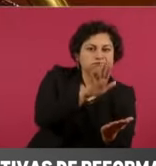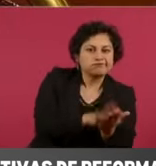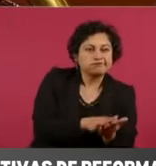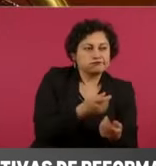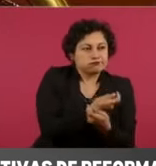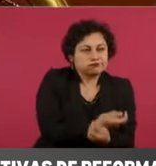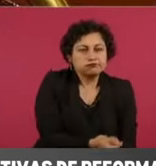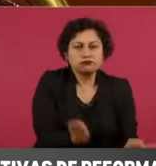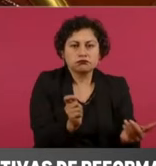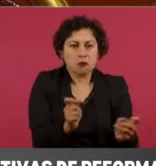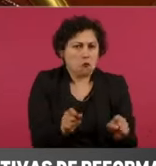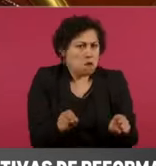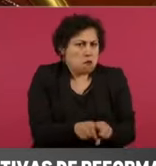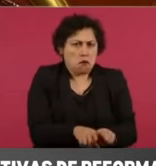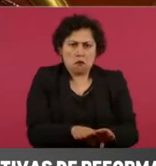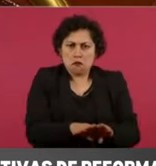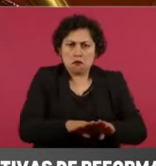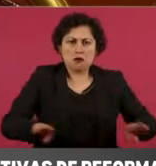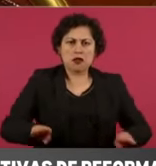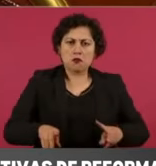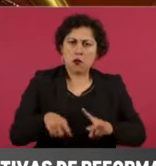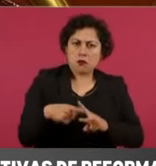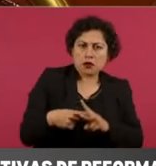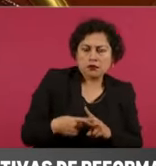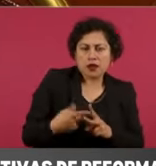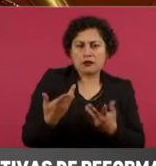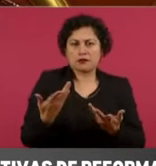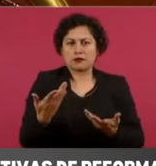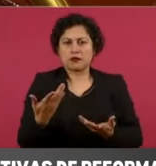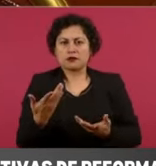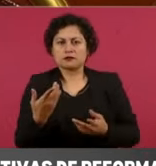otras disciplinas de las ciencias naturales.